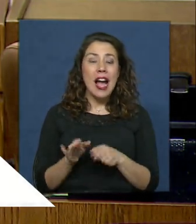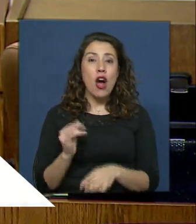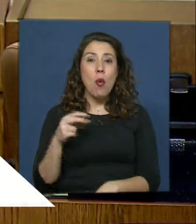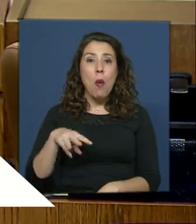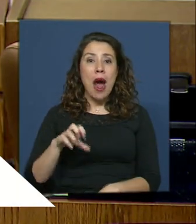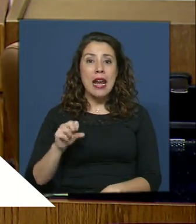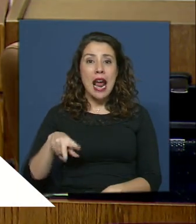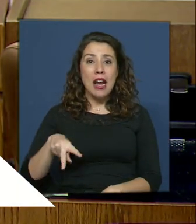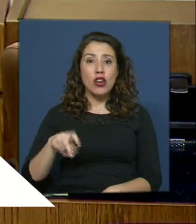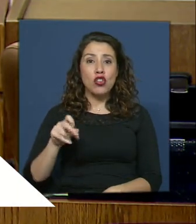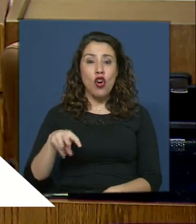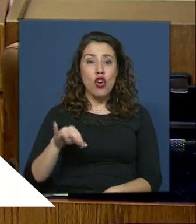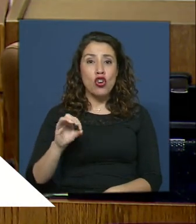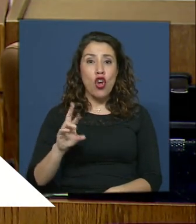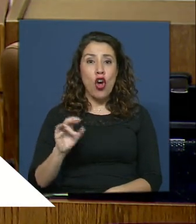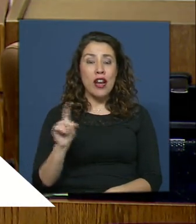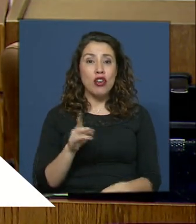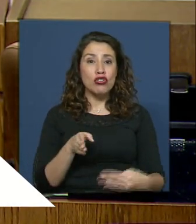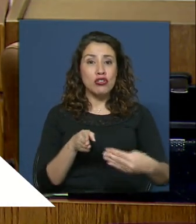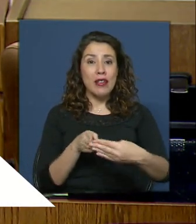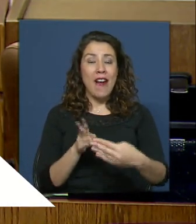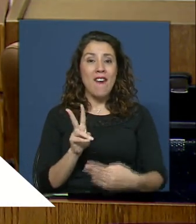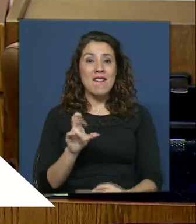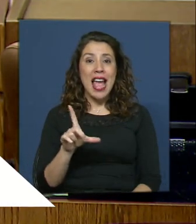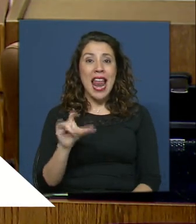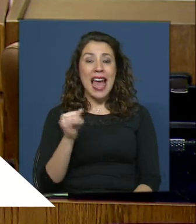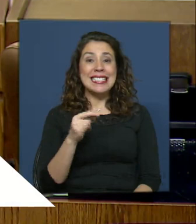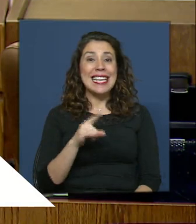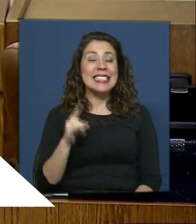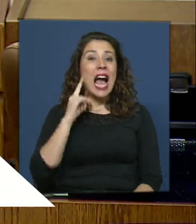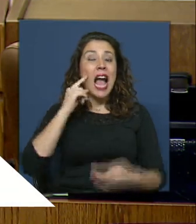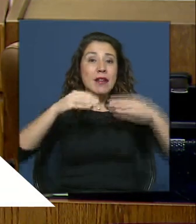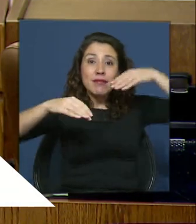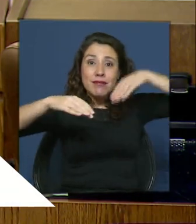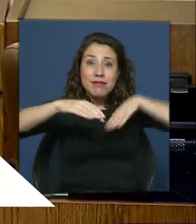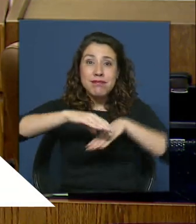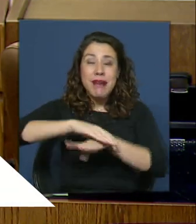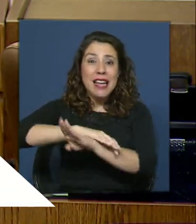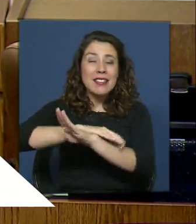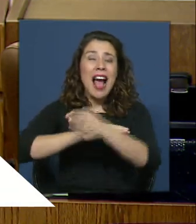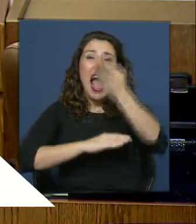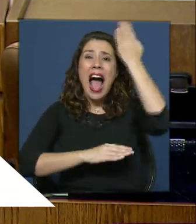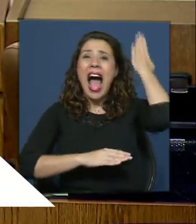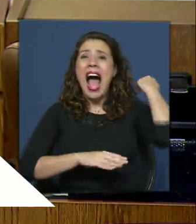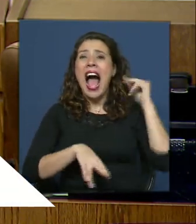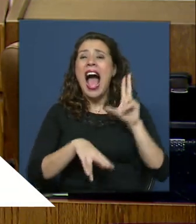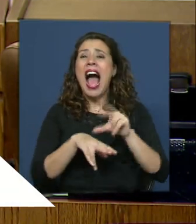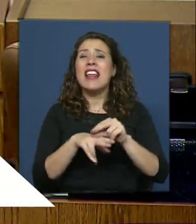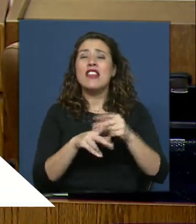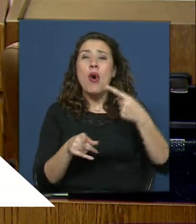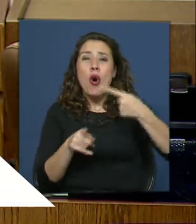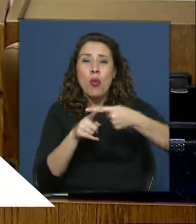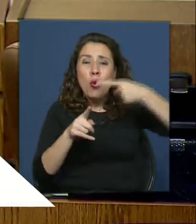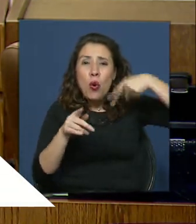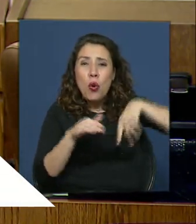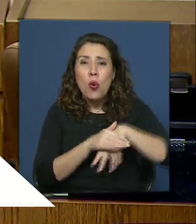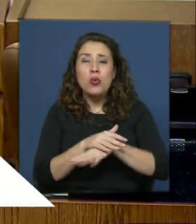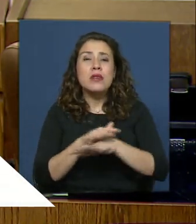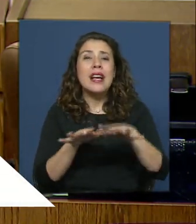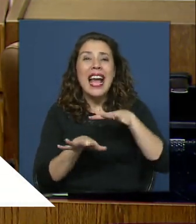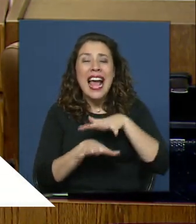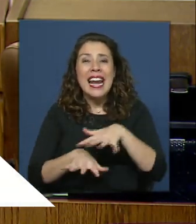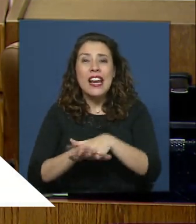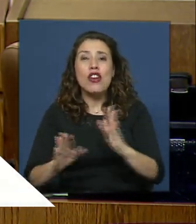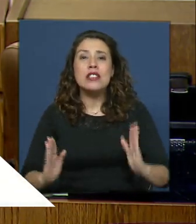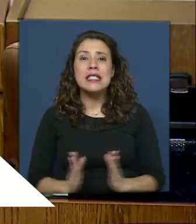Antonio Ríos, con Velázquez, hay un paso a nivel, que era el viejo cruce que pasaba por el río San